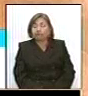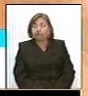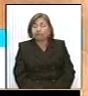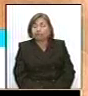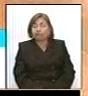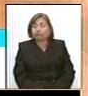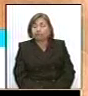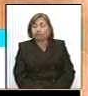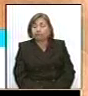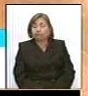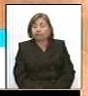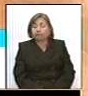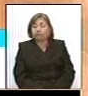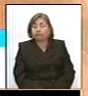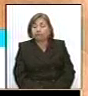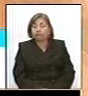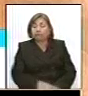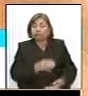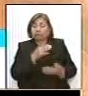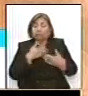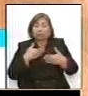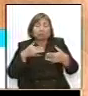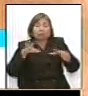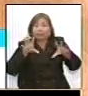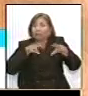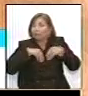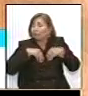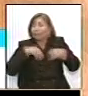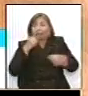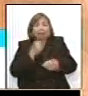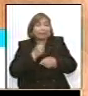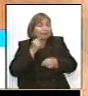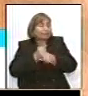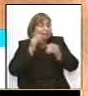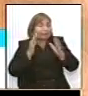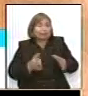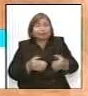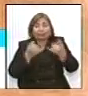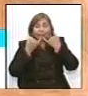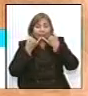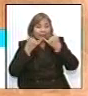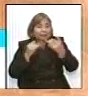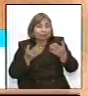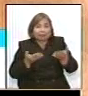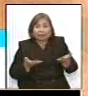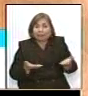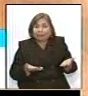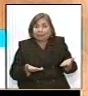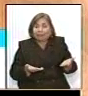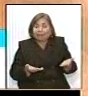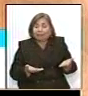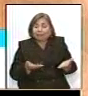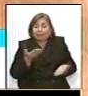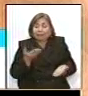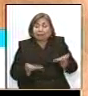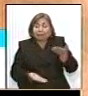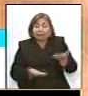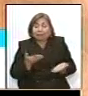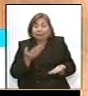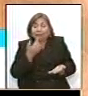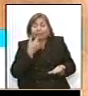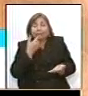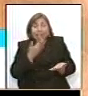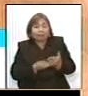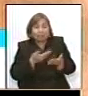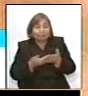Como puede verse, ningún trabajador asume responsabilidad por estos informes de semana de representación, lo cual sería